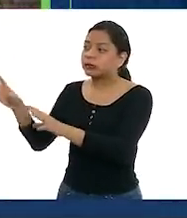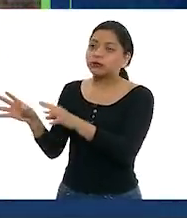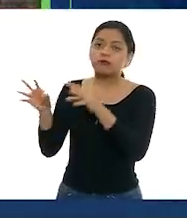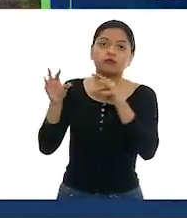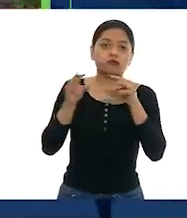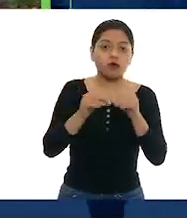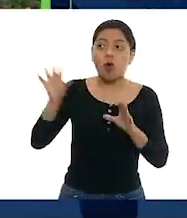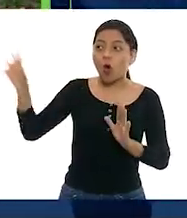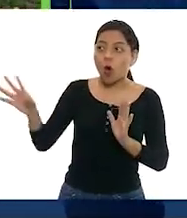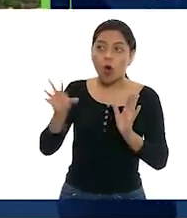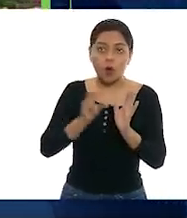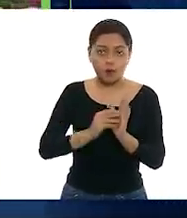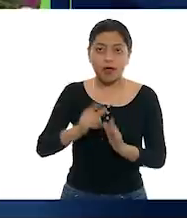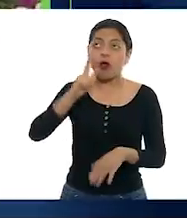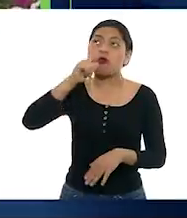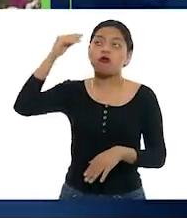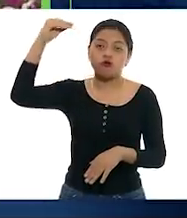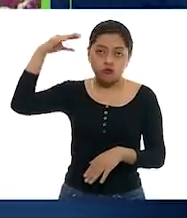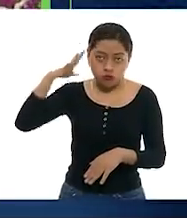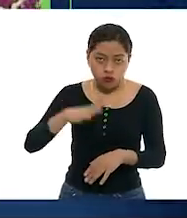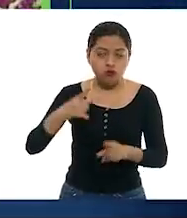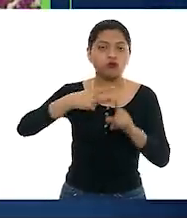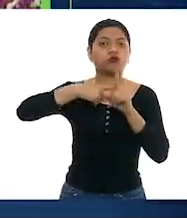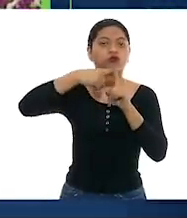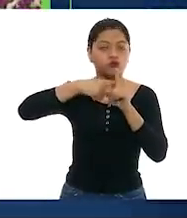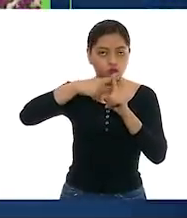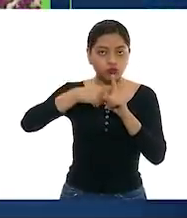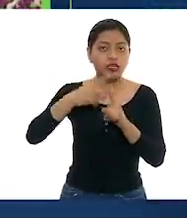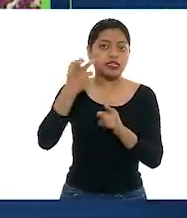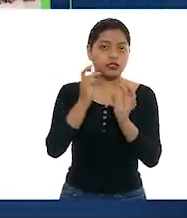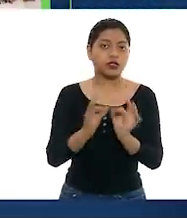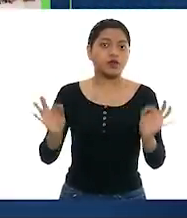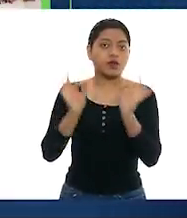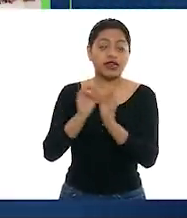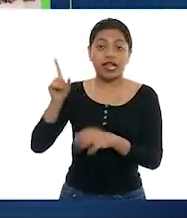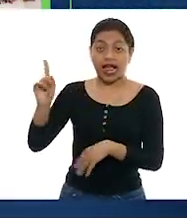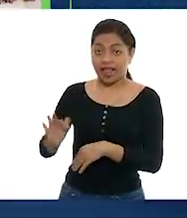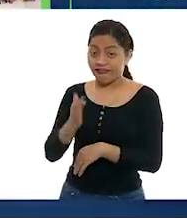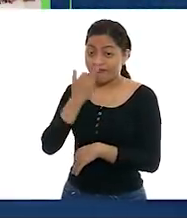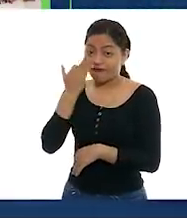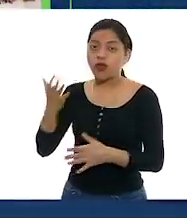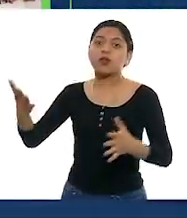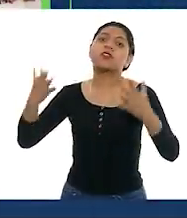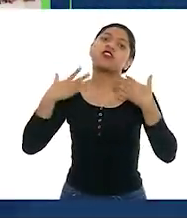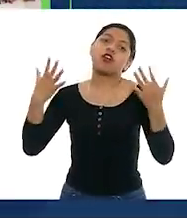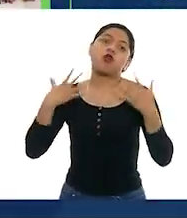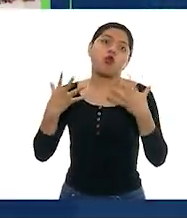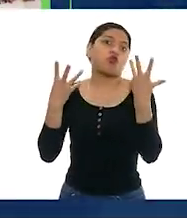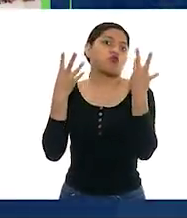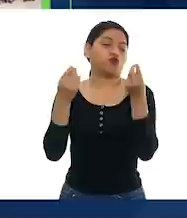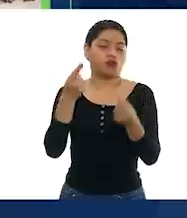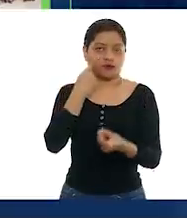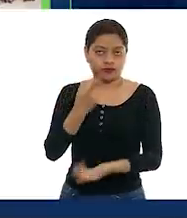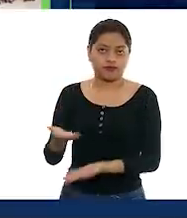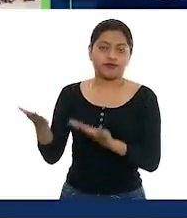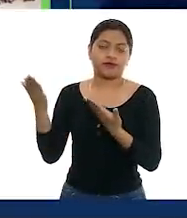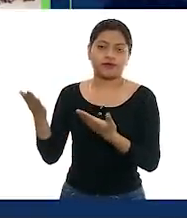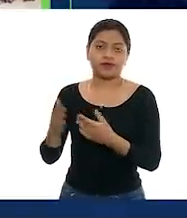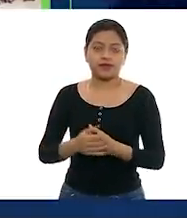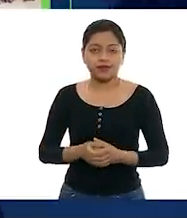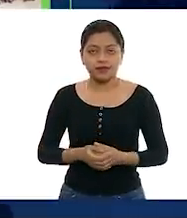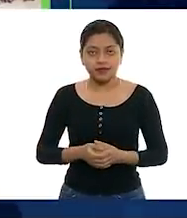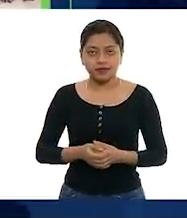como luz, temperatura, humedad relativa, porque estas plantas son tropicales. Como podemos observar aquí,